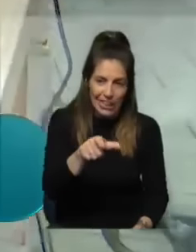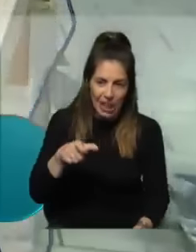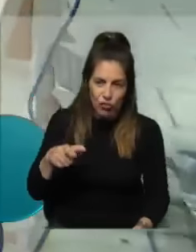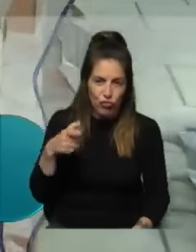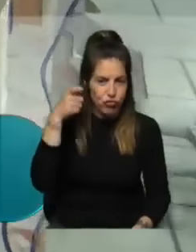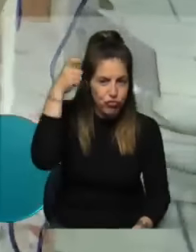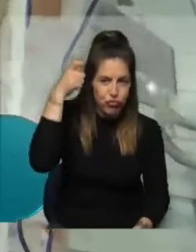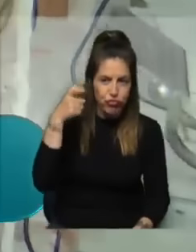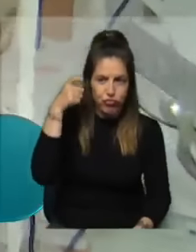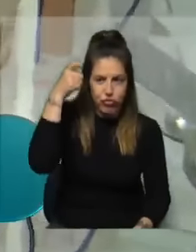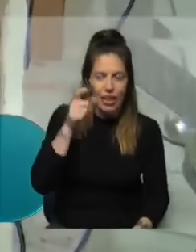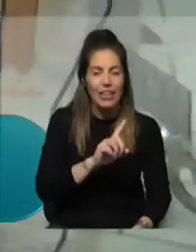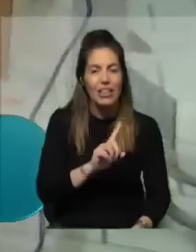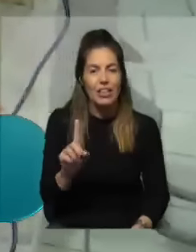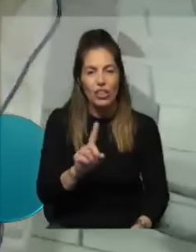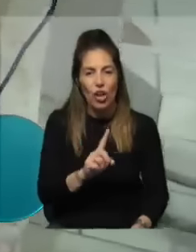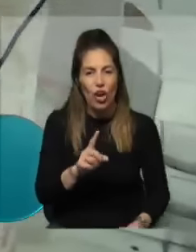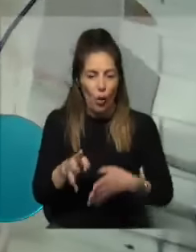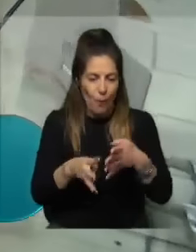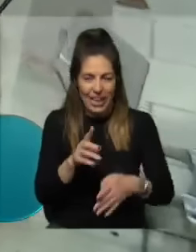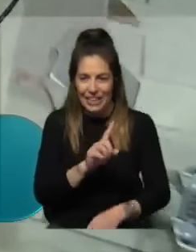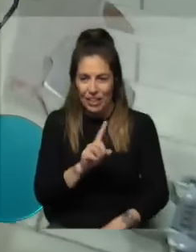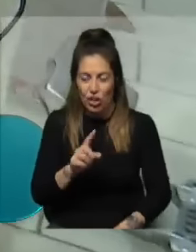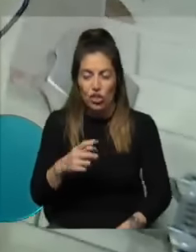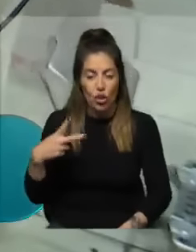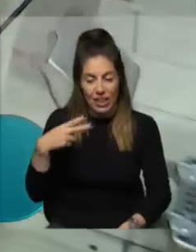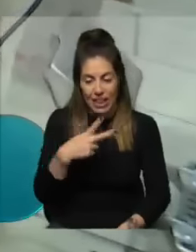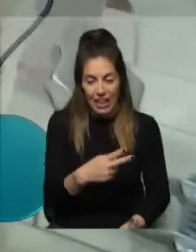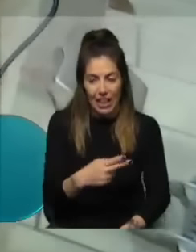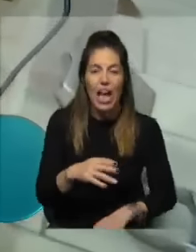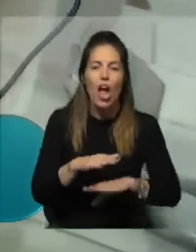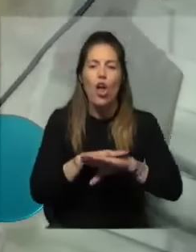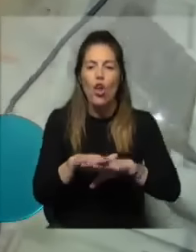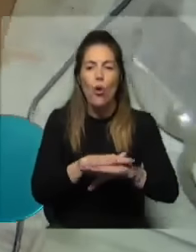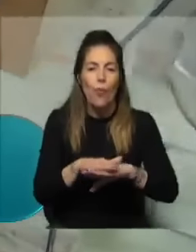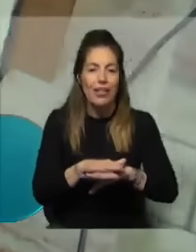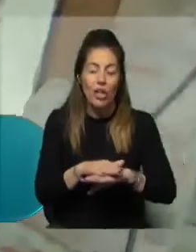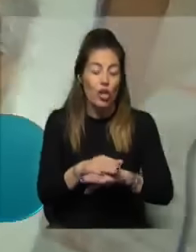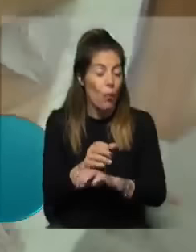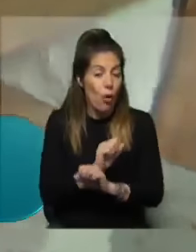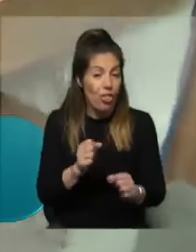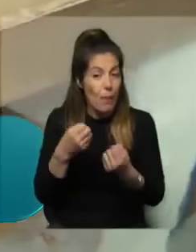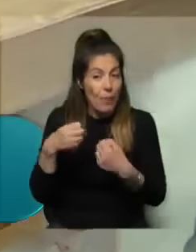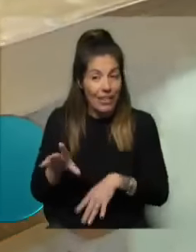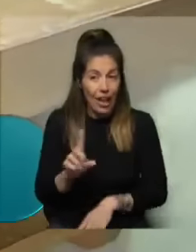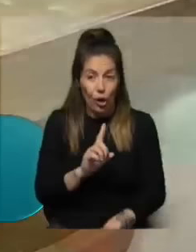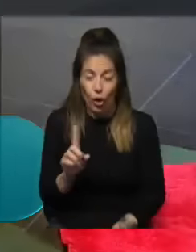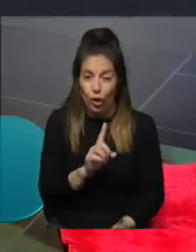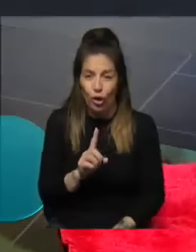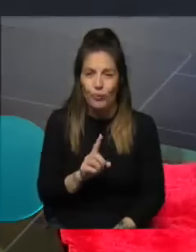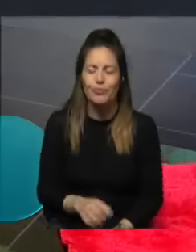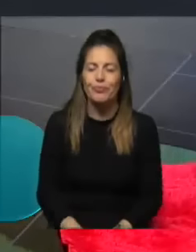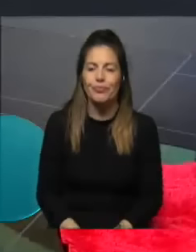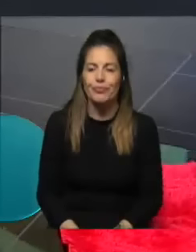Claro. Y bueno... lo básico no lo puedes perder, ¿no? Preguntale cómo consiguió esa silla,